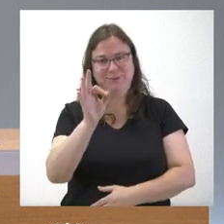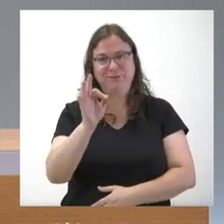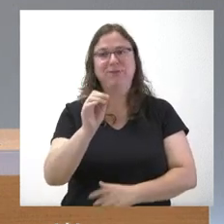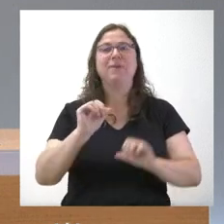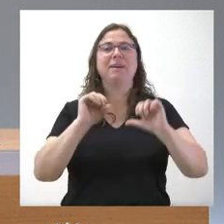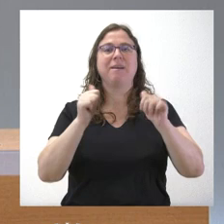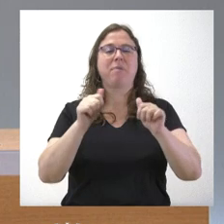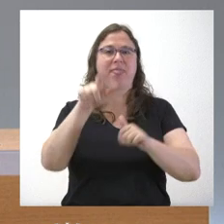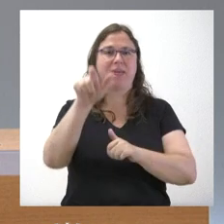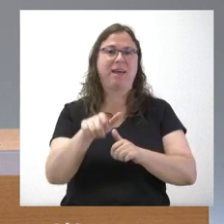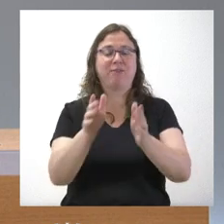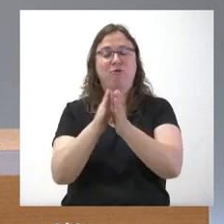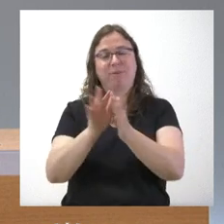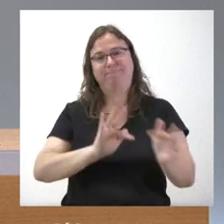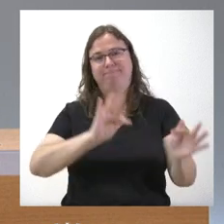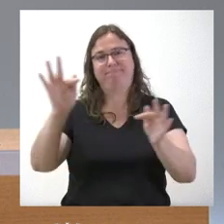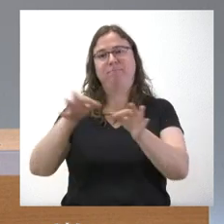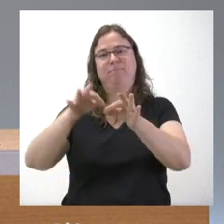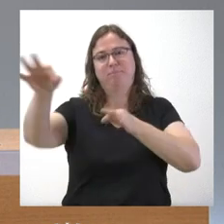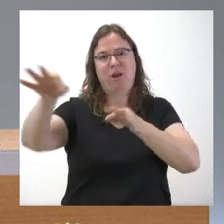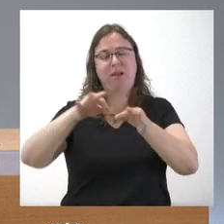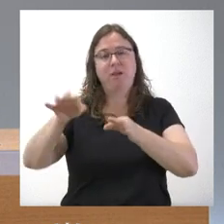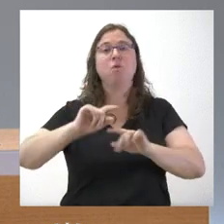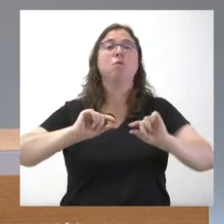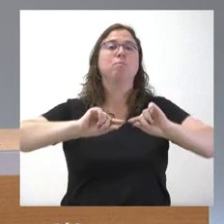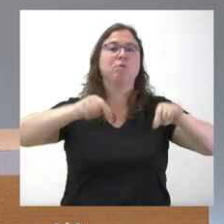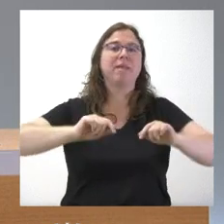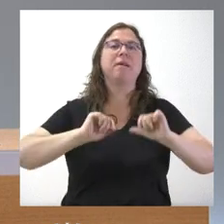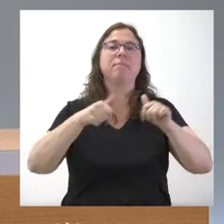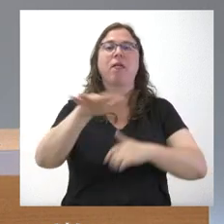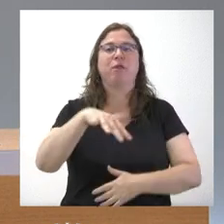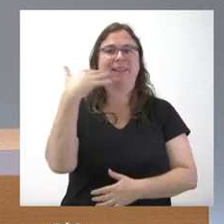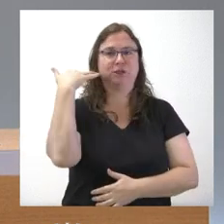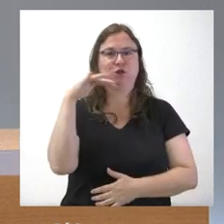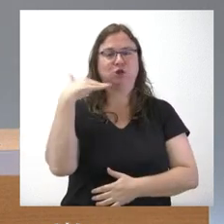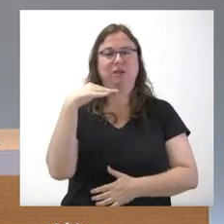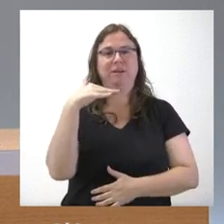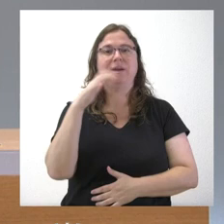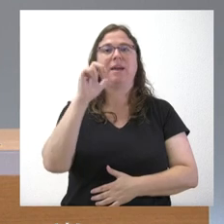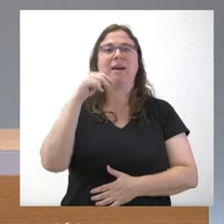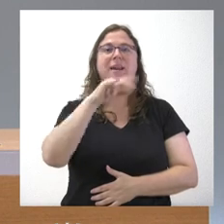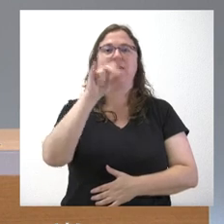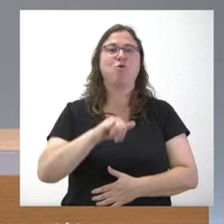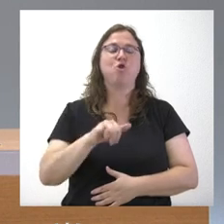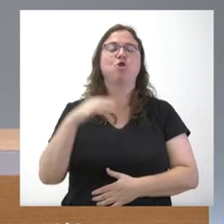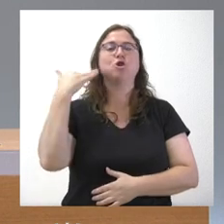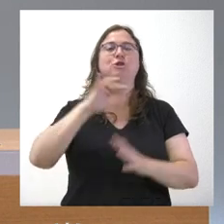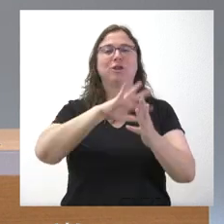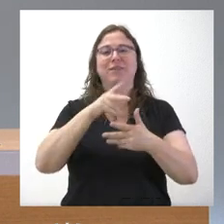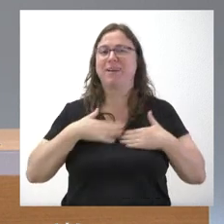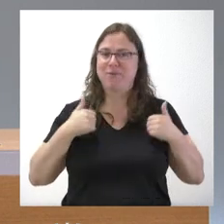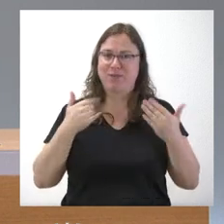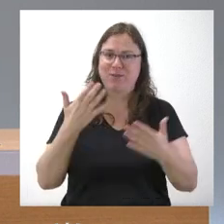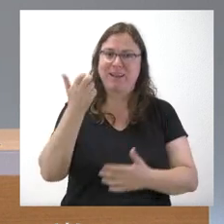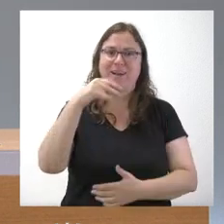dar paso al turno provincial que hoy vamos a iniciar en Soria con Encarna Muñoz de Soria noticias cuando quieras